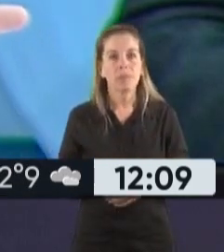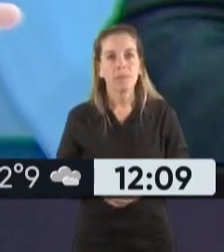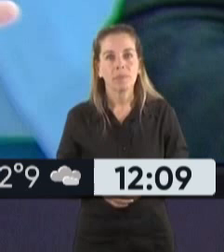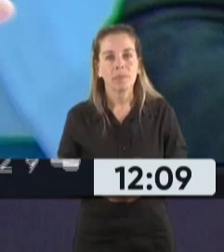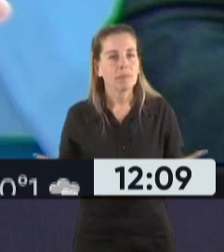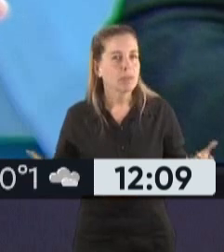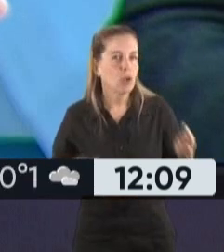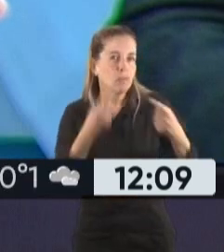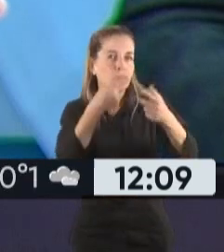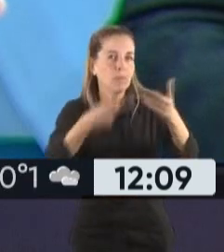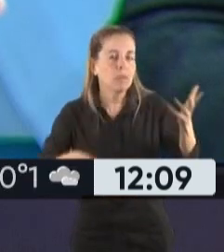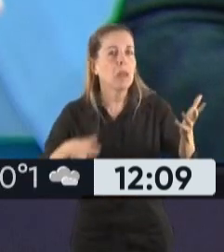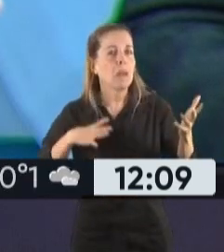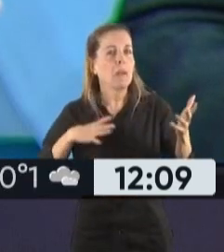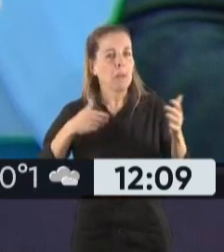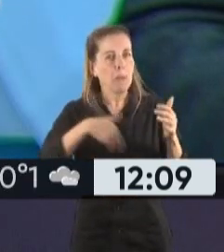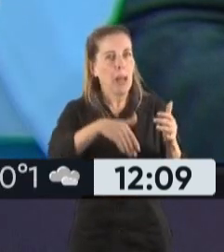Son todas tareas que nos quedan por delante.